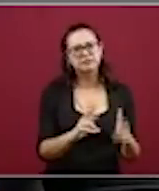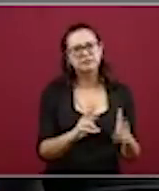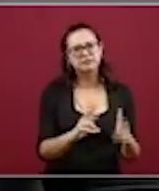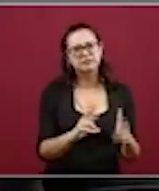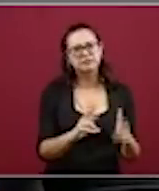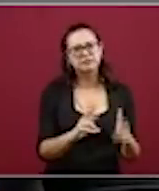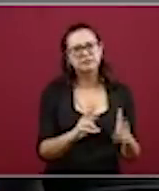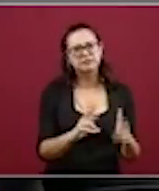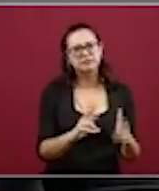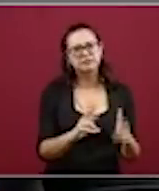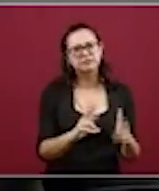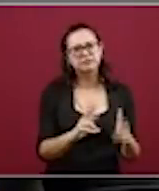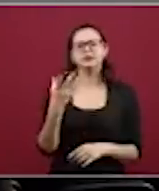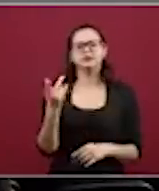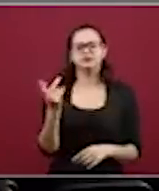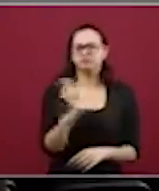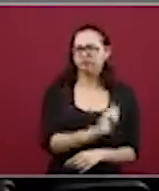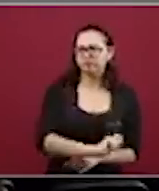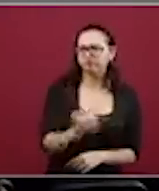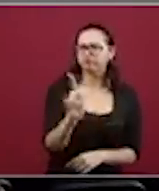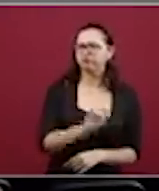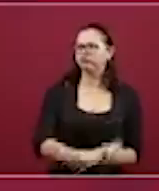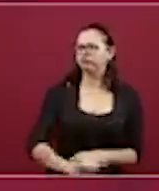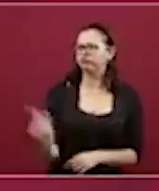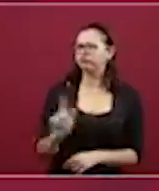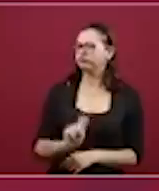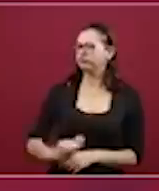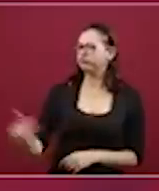familia, a profesionales,